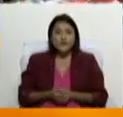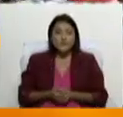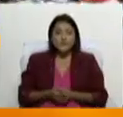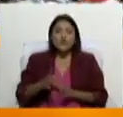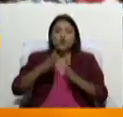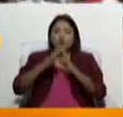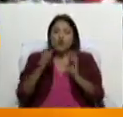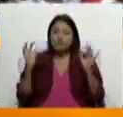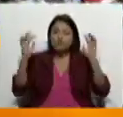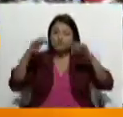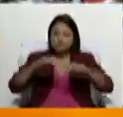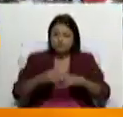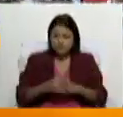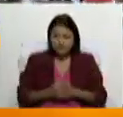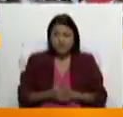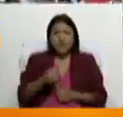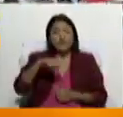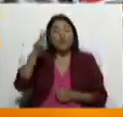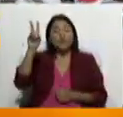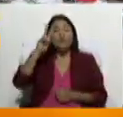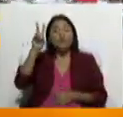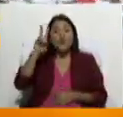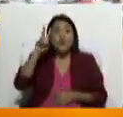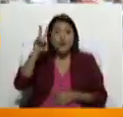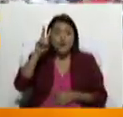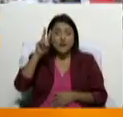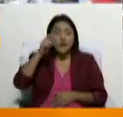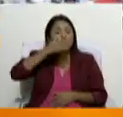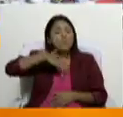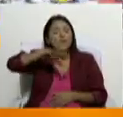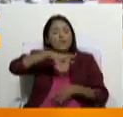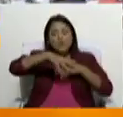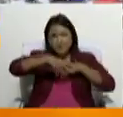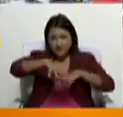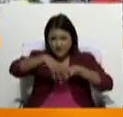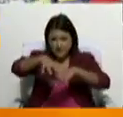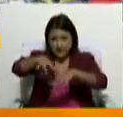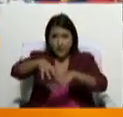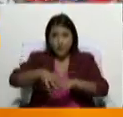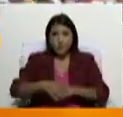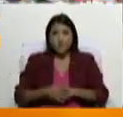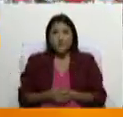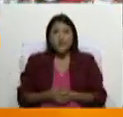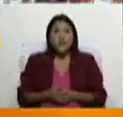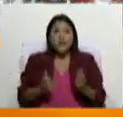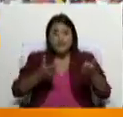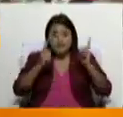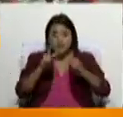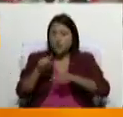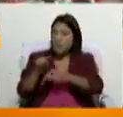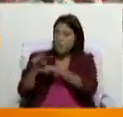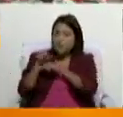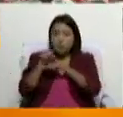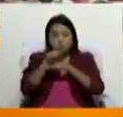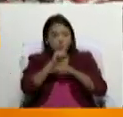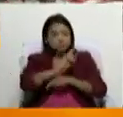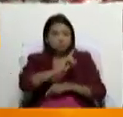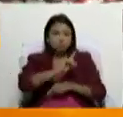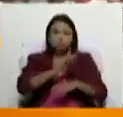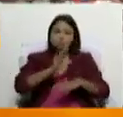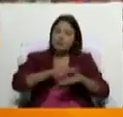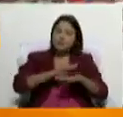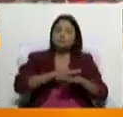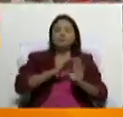salir. En Venezuela, afortunadamente, el pueblo en la calle no ha permitido que caigan bombas. Porque acompañando al presidente